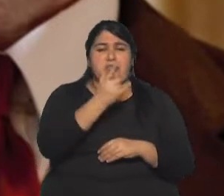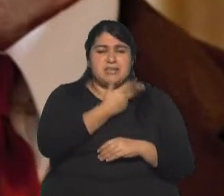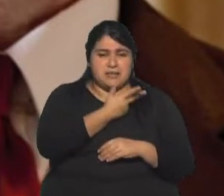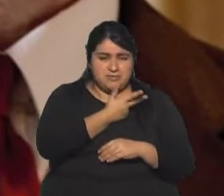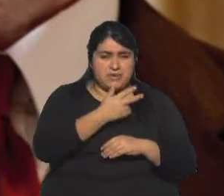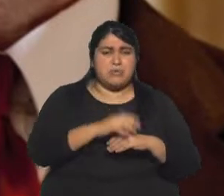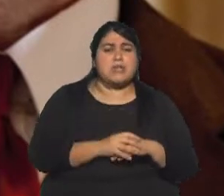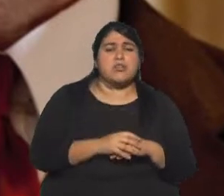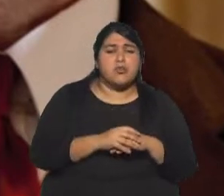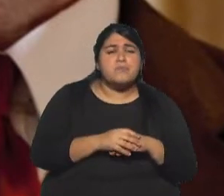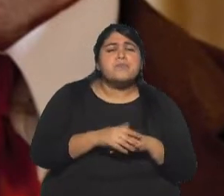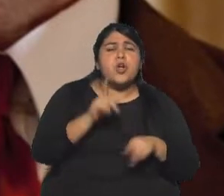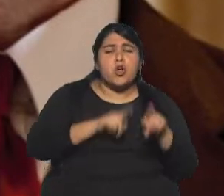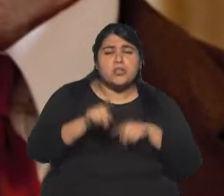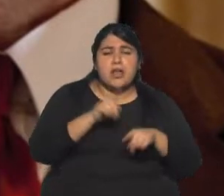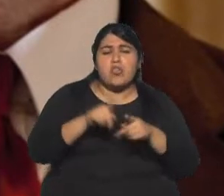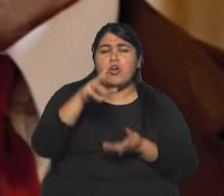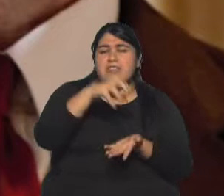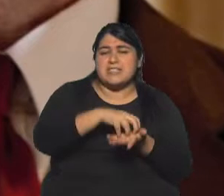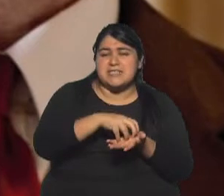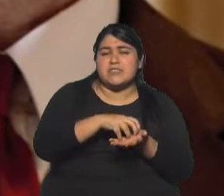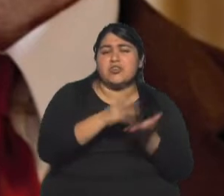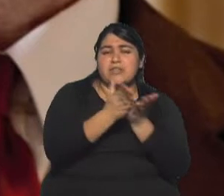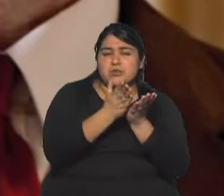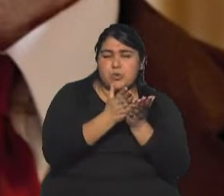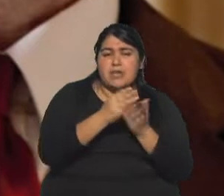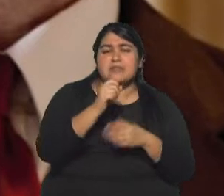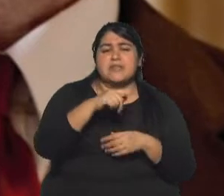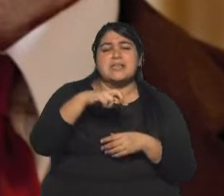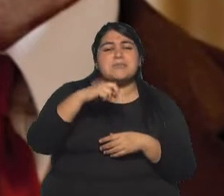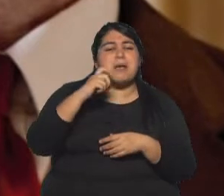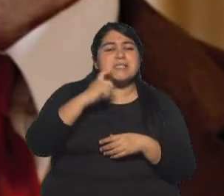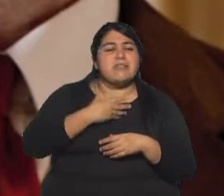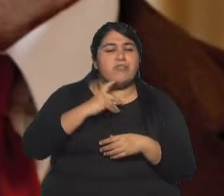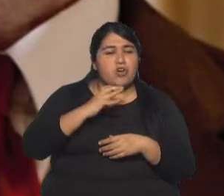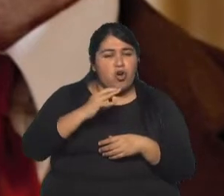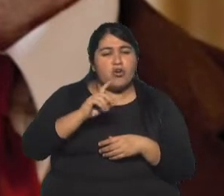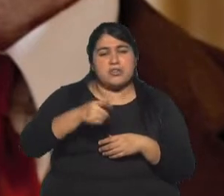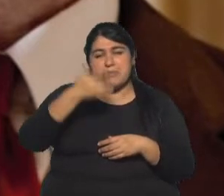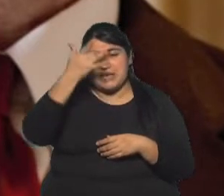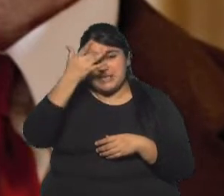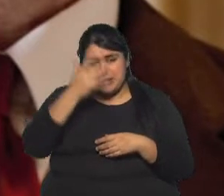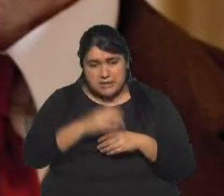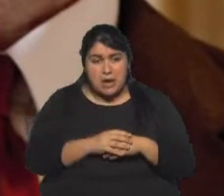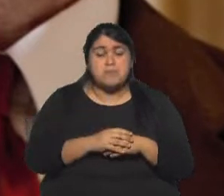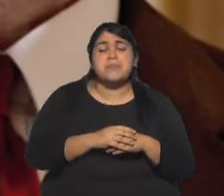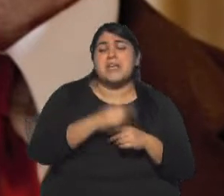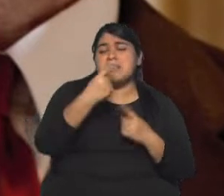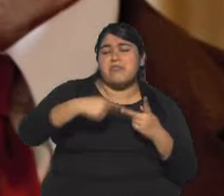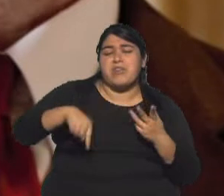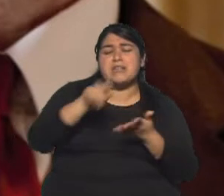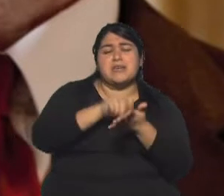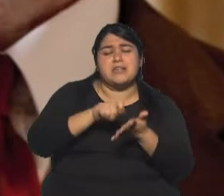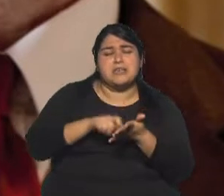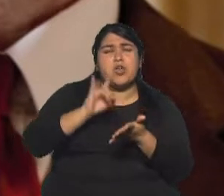Centro de Estudios sobre Asia, Pacífico e India, CEAPI, de la misma universidad, y autor de numerosos artículos en revistas especializadas y libros,